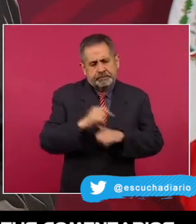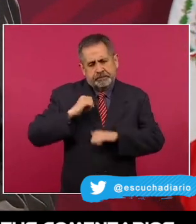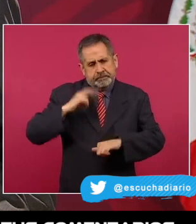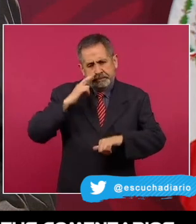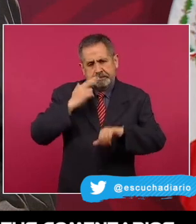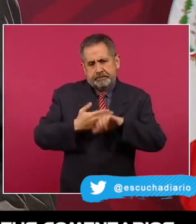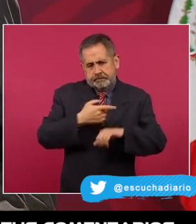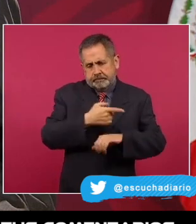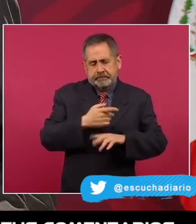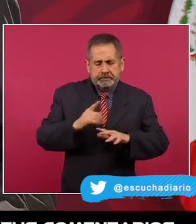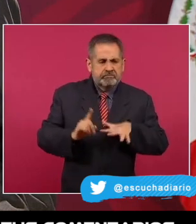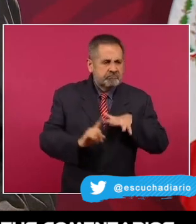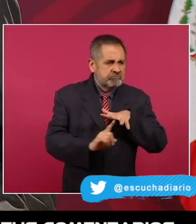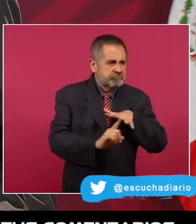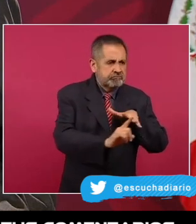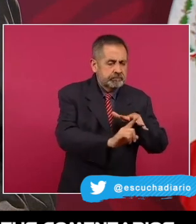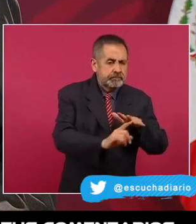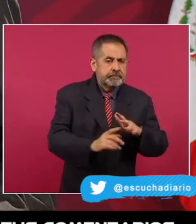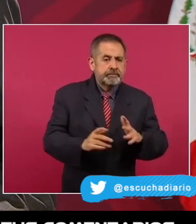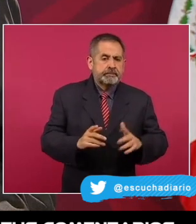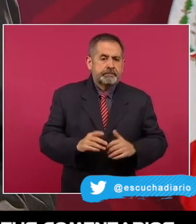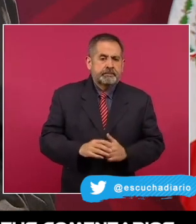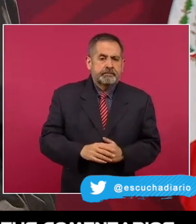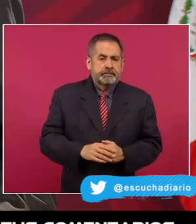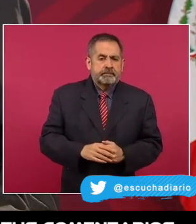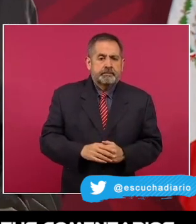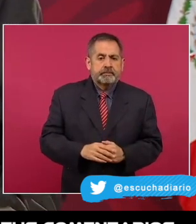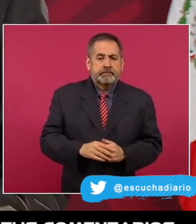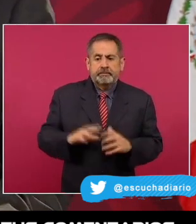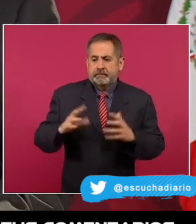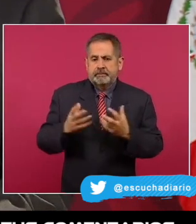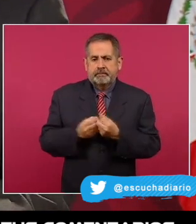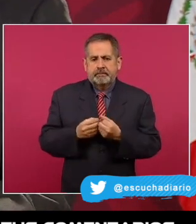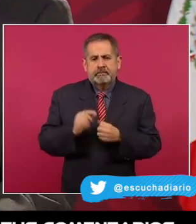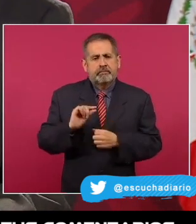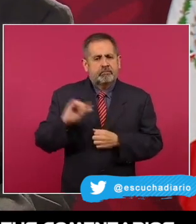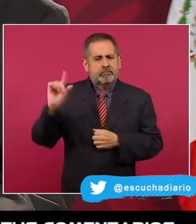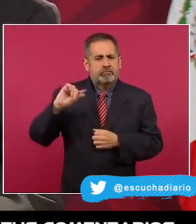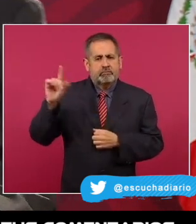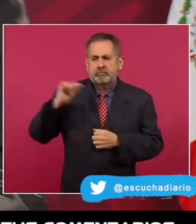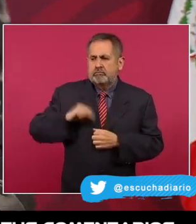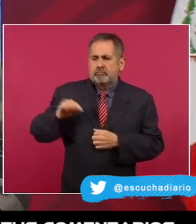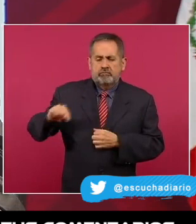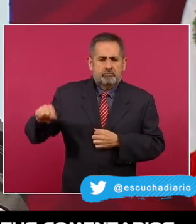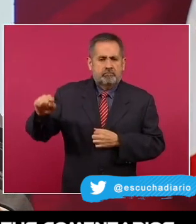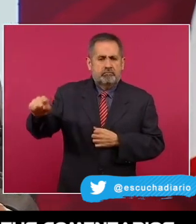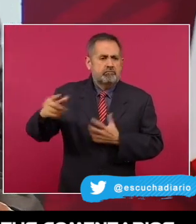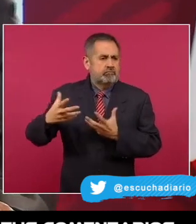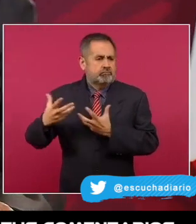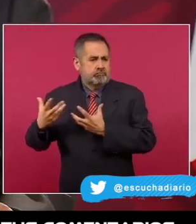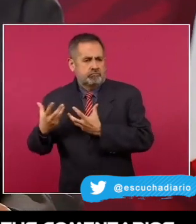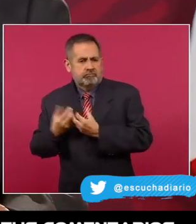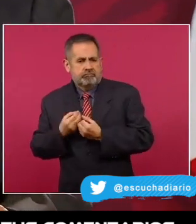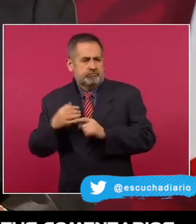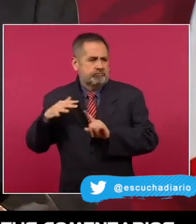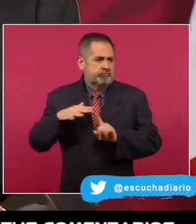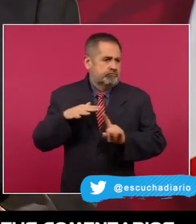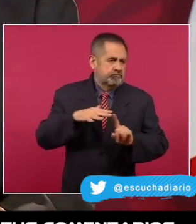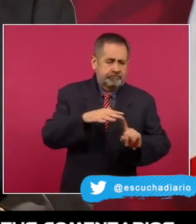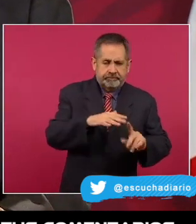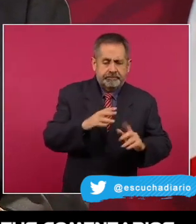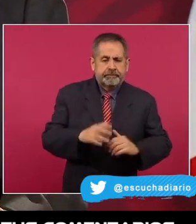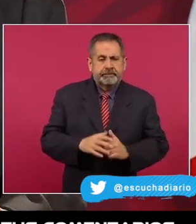gracias a la democracia y a que ahora no hay corrupción desde el gobierno. En resumen, la marcha es la celebración histórica de México por la